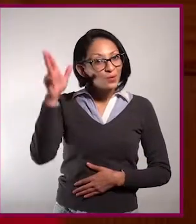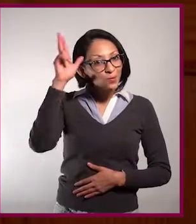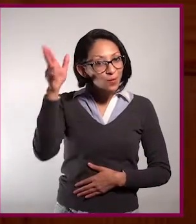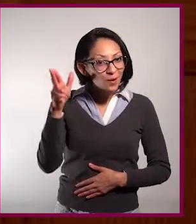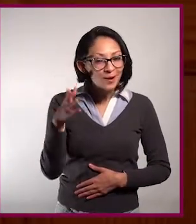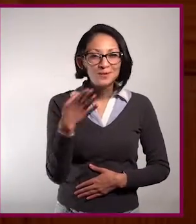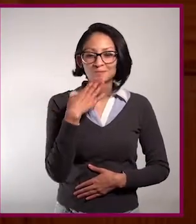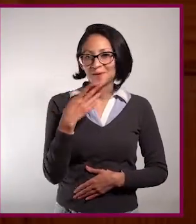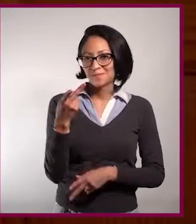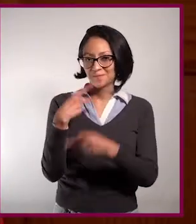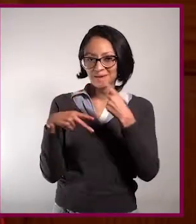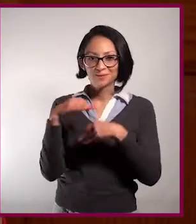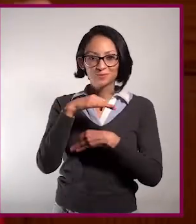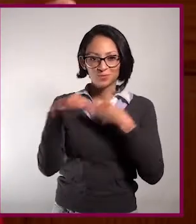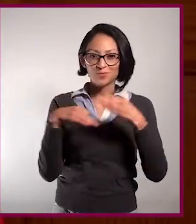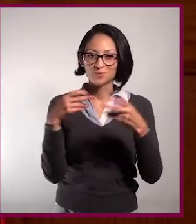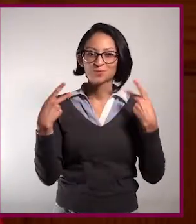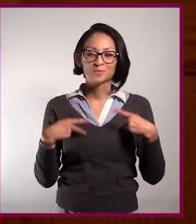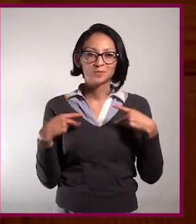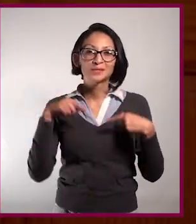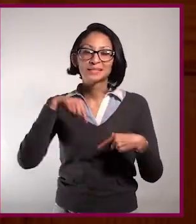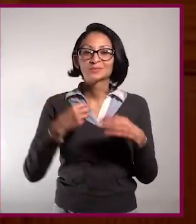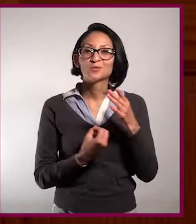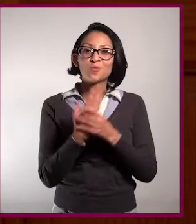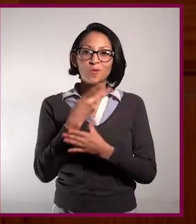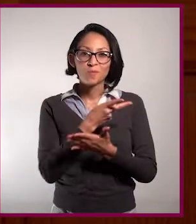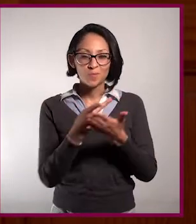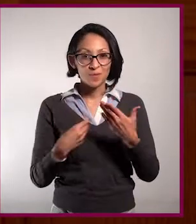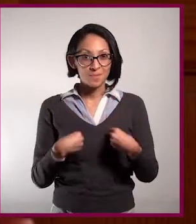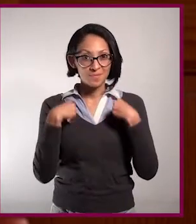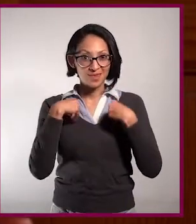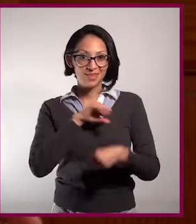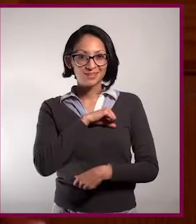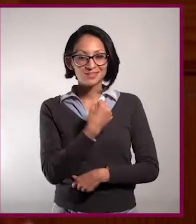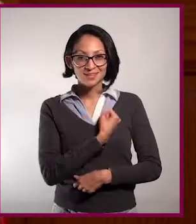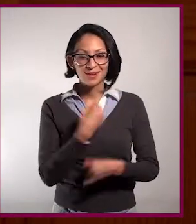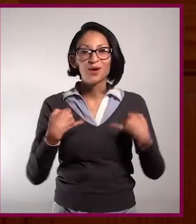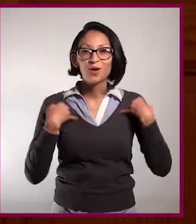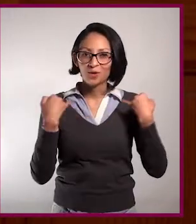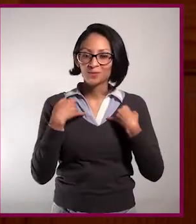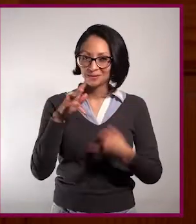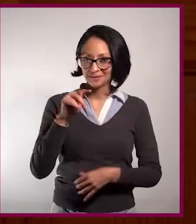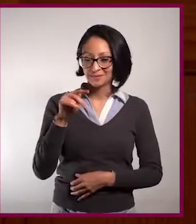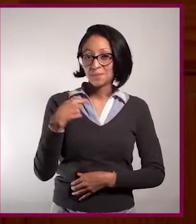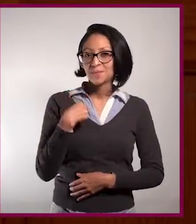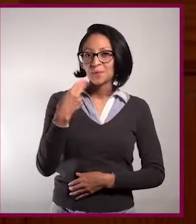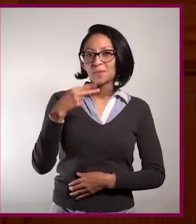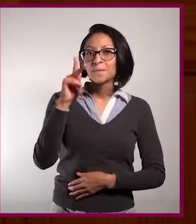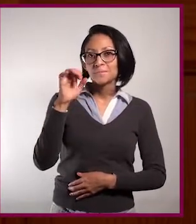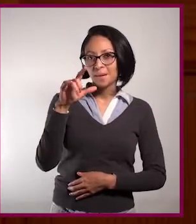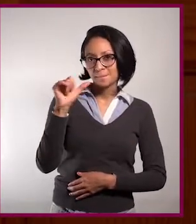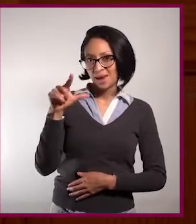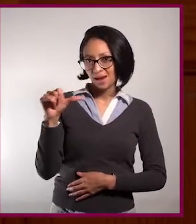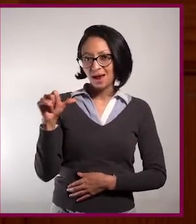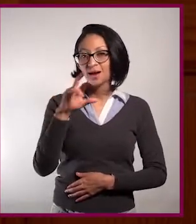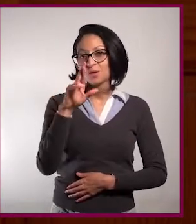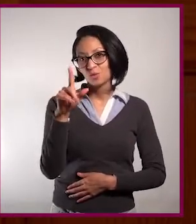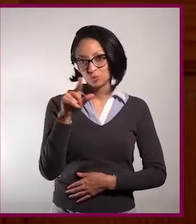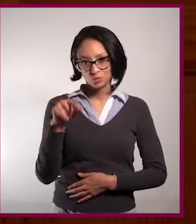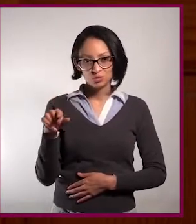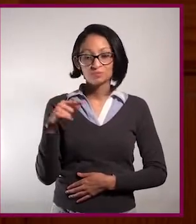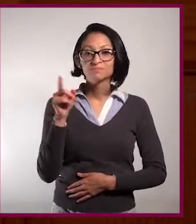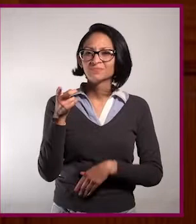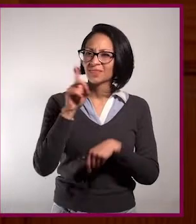Hola, bienvenidas y bienvenidos a un nuevo programa de vida saludable de Jóvenes en TV. Yo soy Pamela Ruz y hoy trataremos un